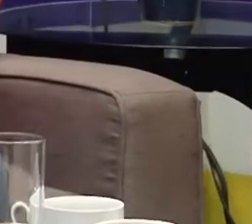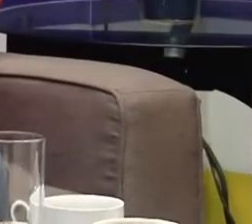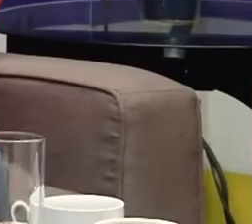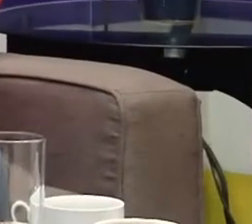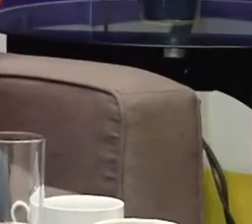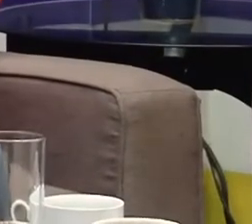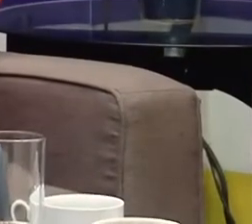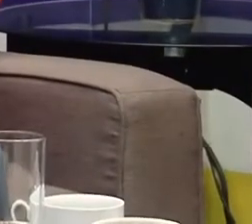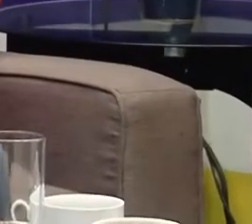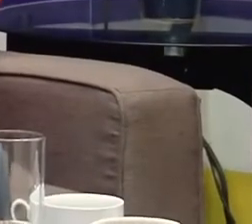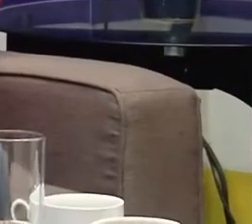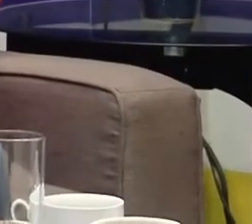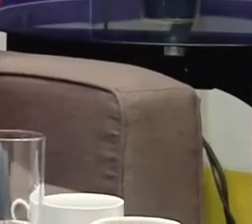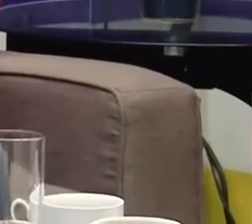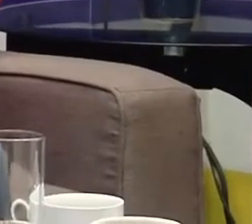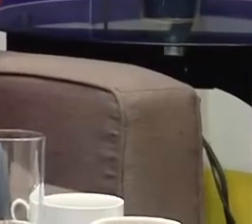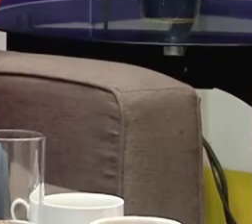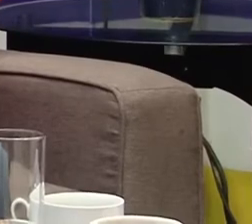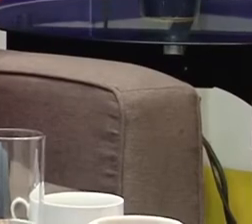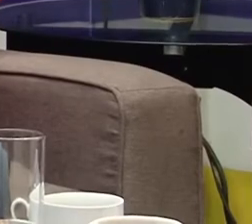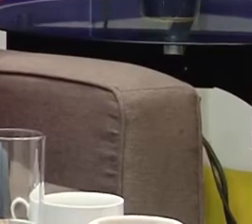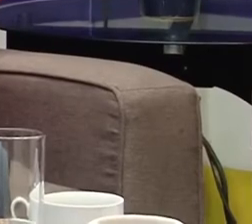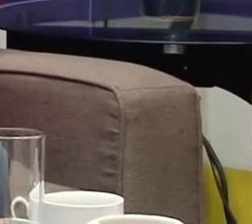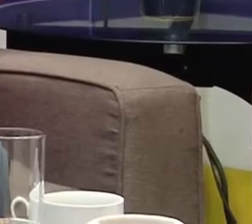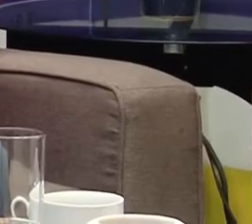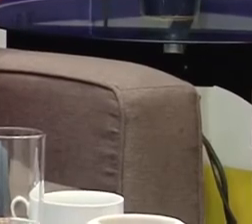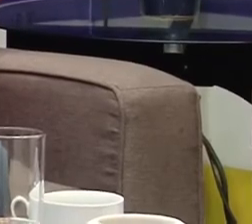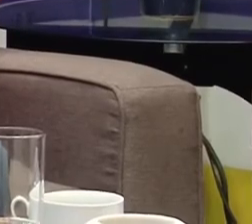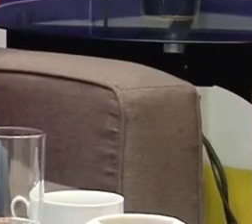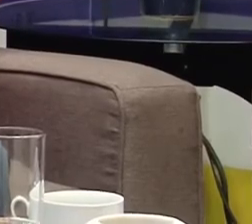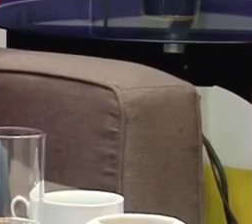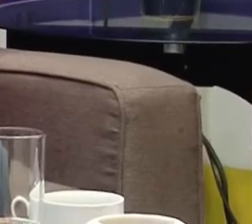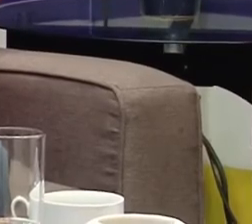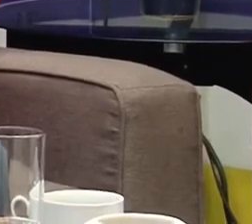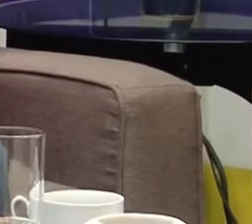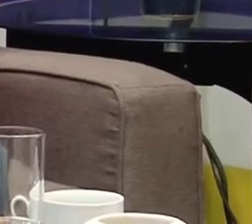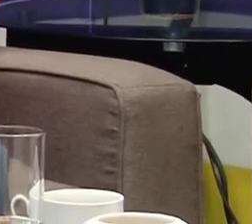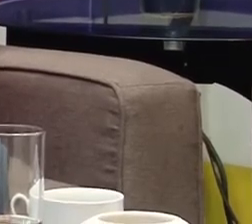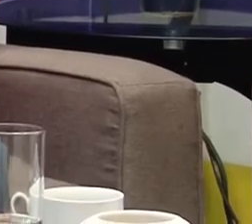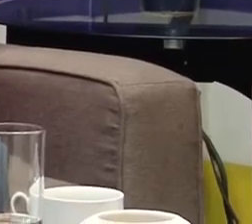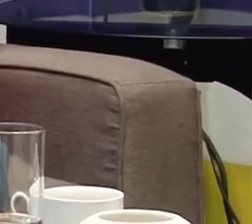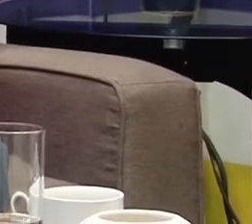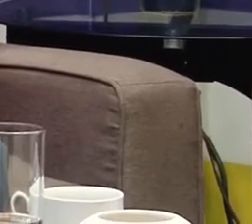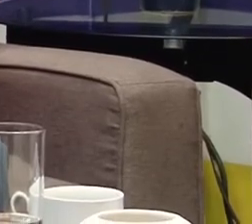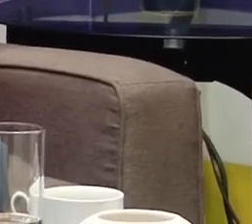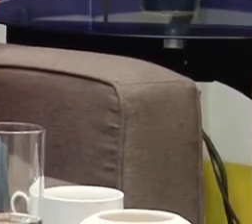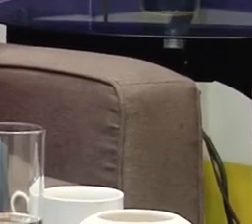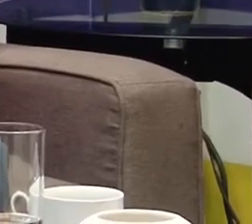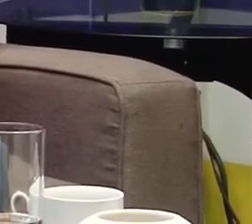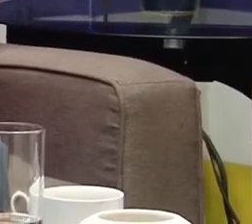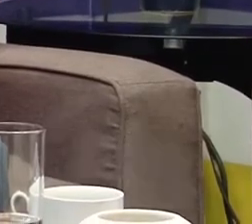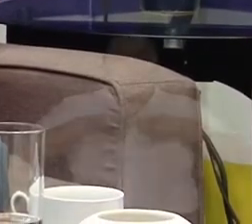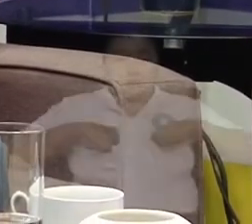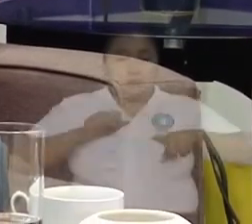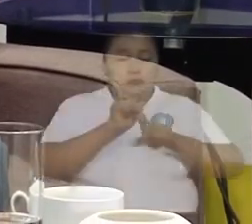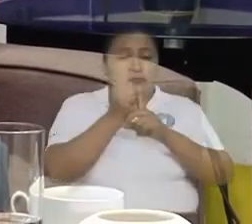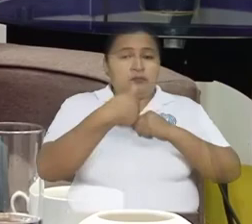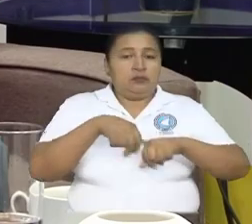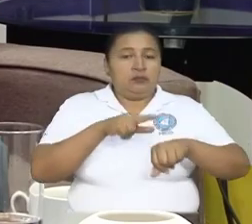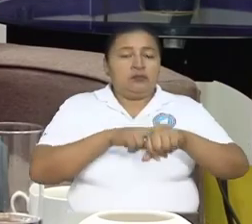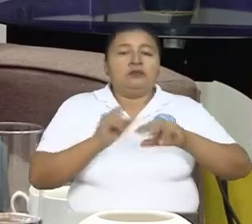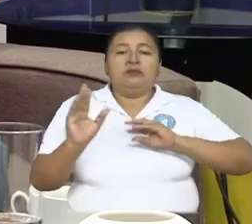muchísimas gracias porque entra en sintonía del canal parlamentario muchísimas gracias por continuar acompañándolos en su programa desde el parlamento